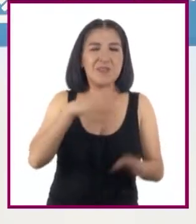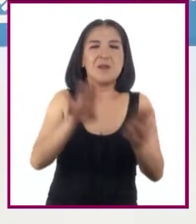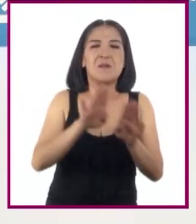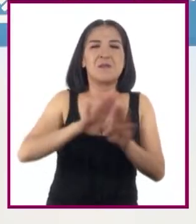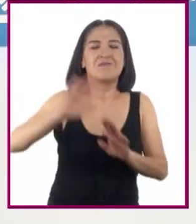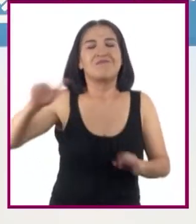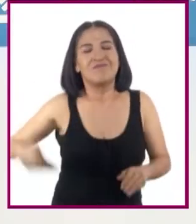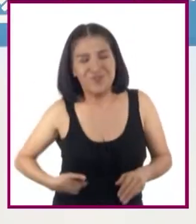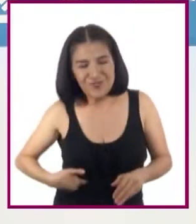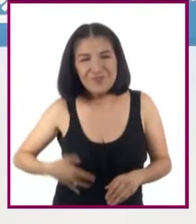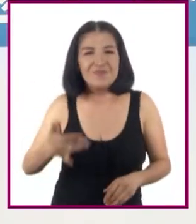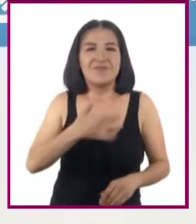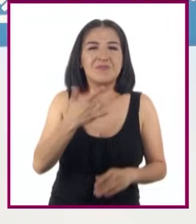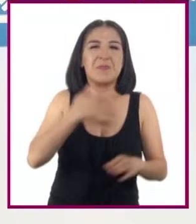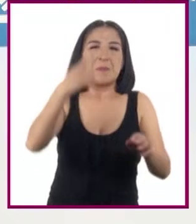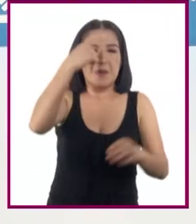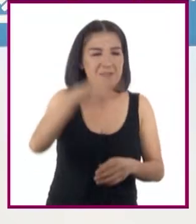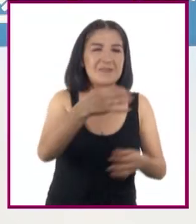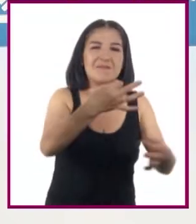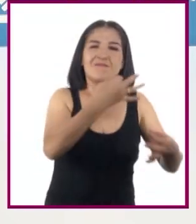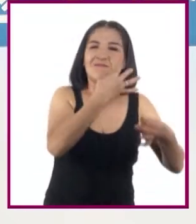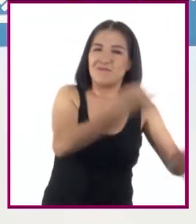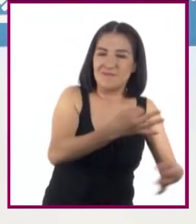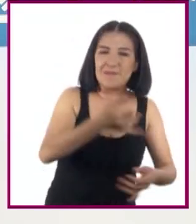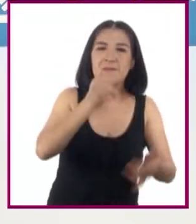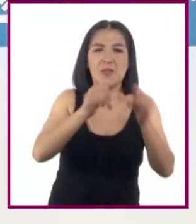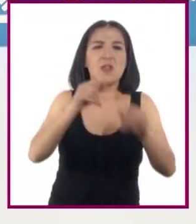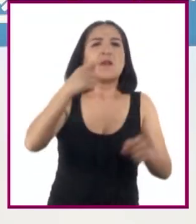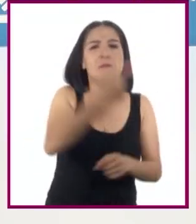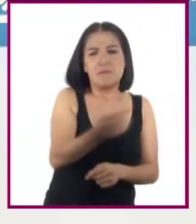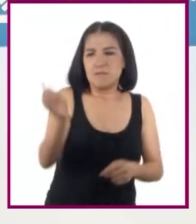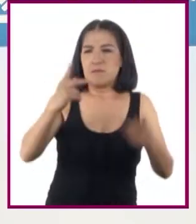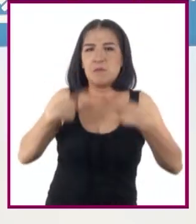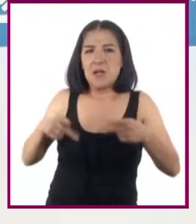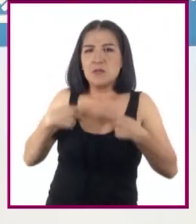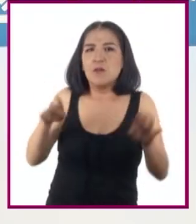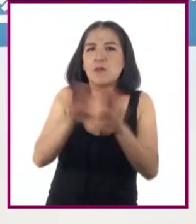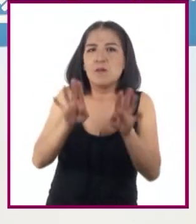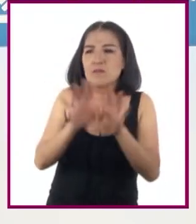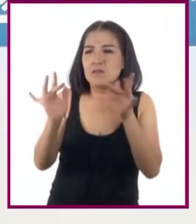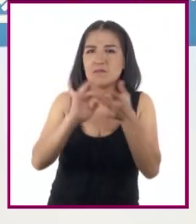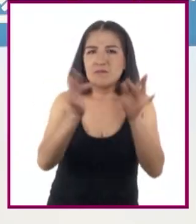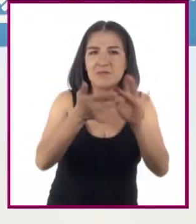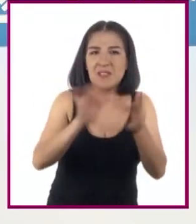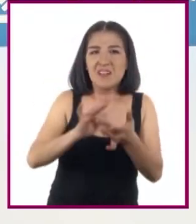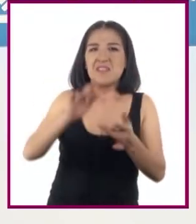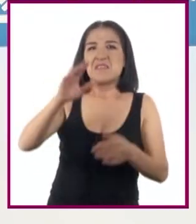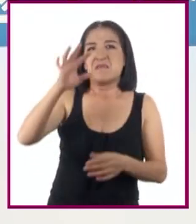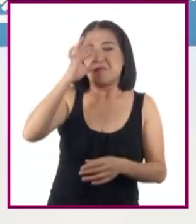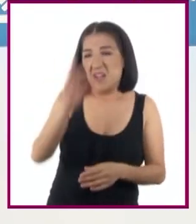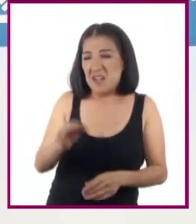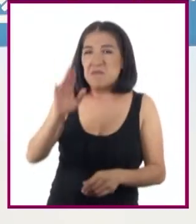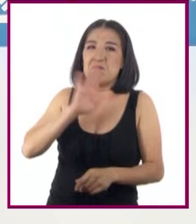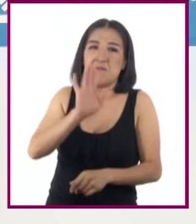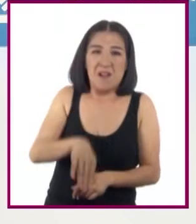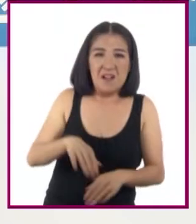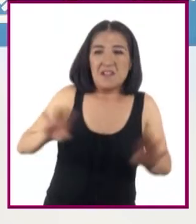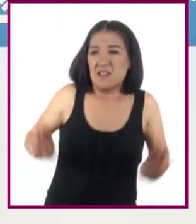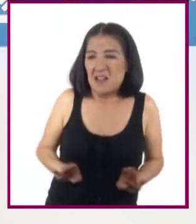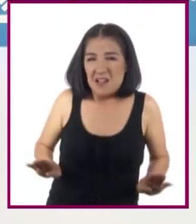esa adicción su relación con otras personas? Imaginen tener que consumir algo para poder estar de buen